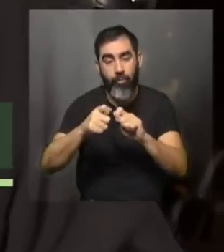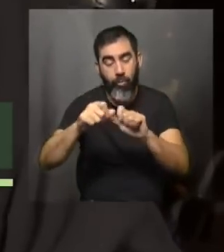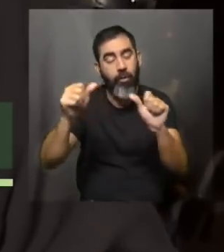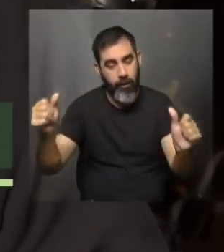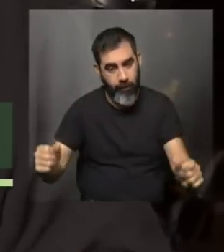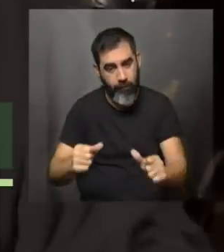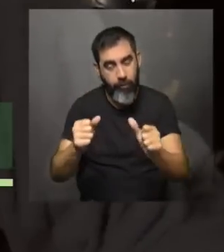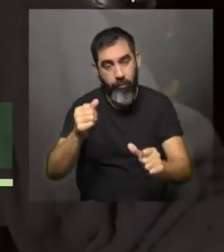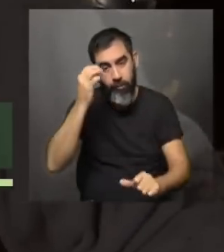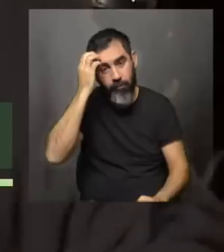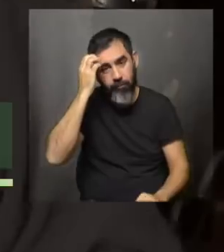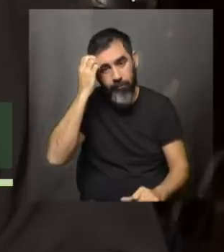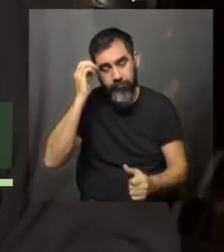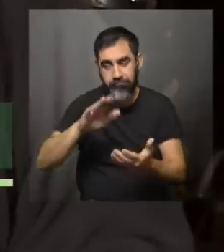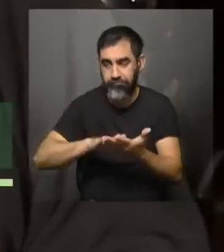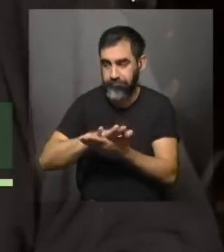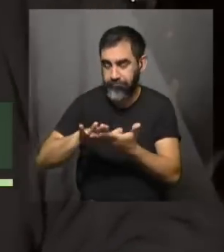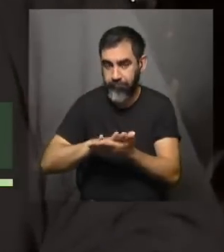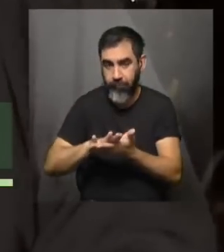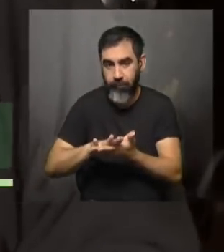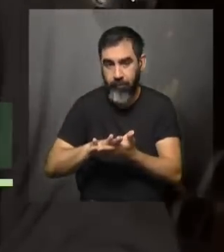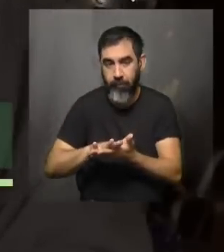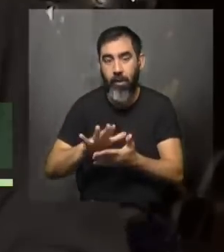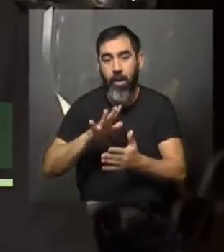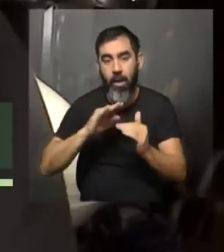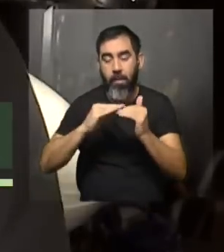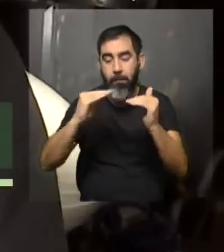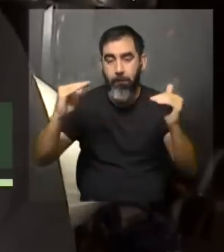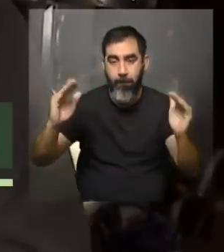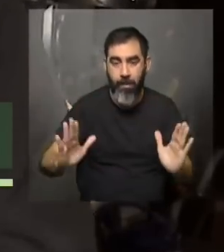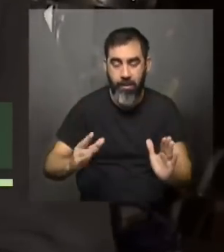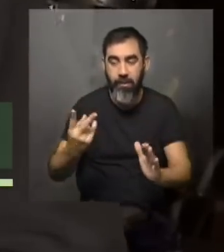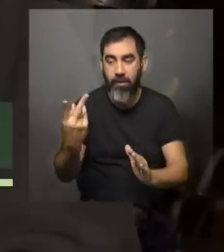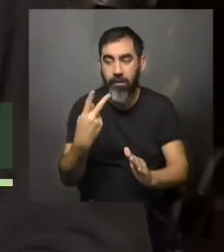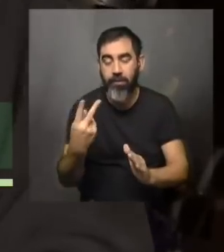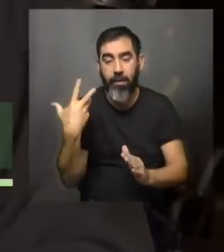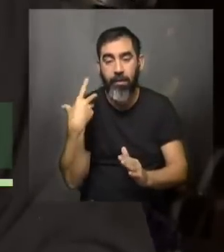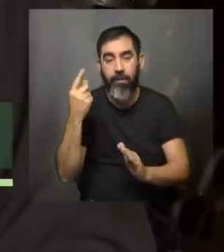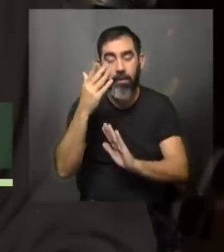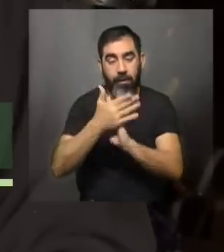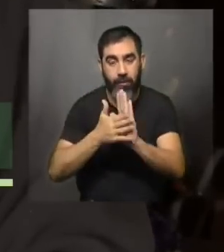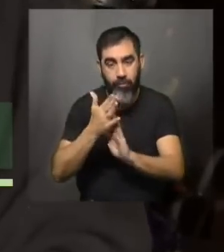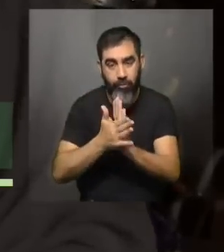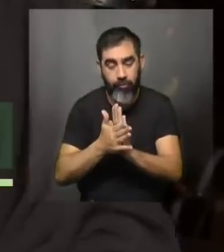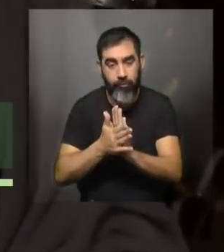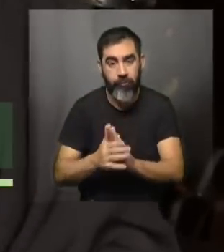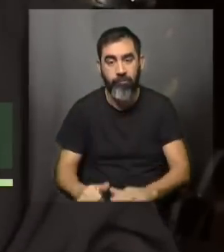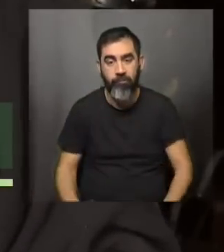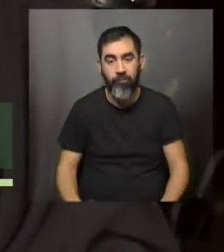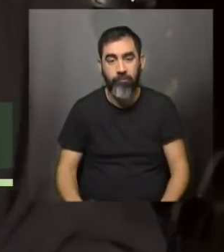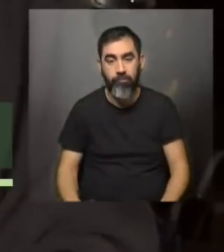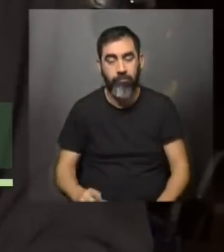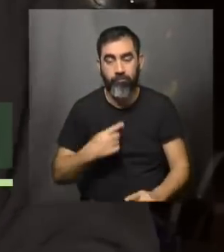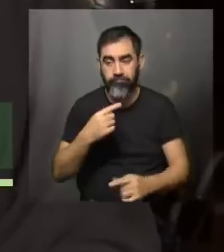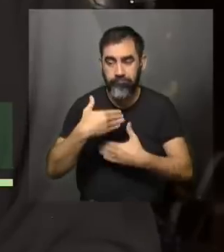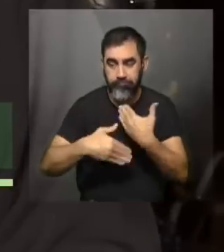este no pasó nada hubo una mesa con la bipartita con la dirección nacional en donde no prosperó